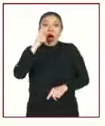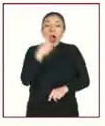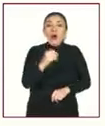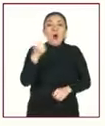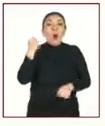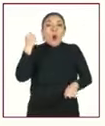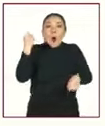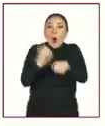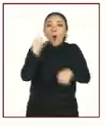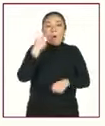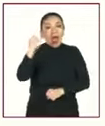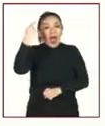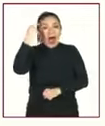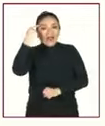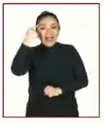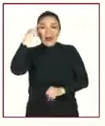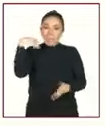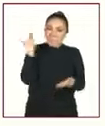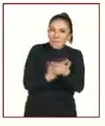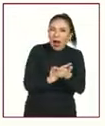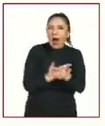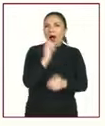la cabeza,